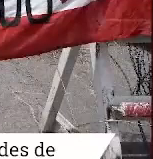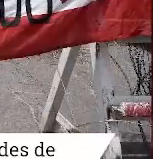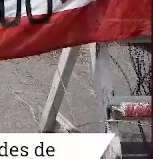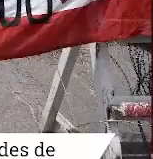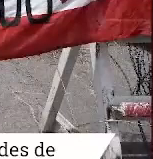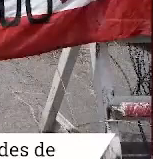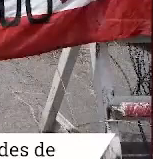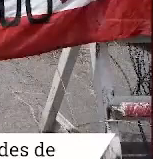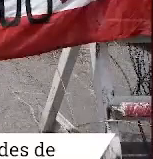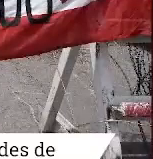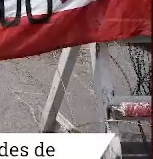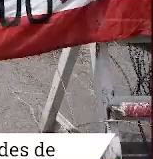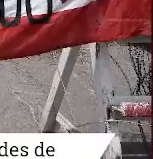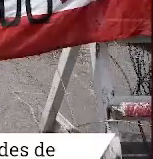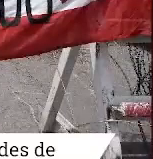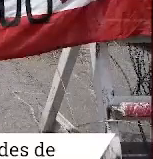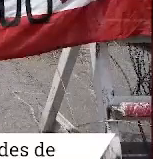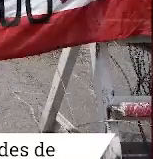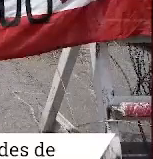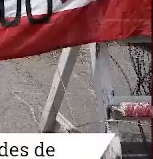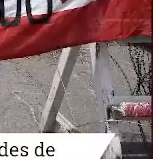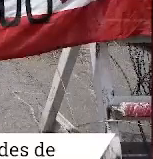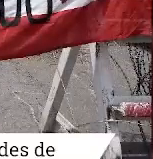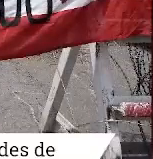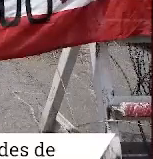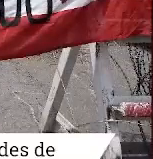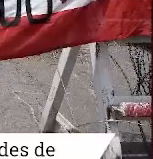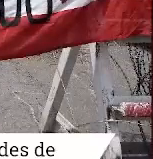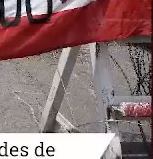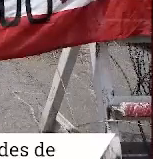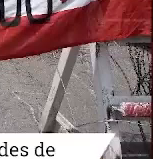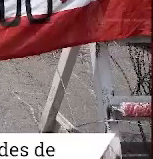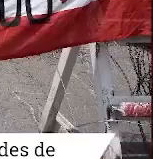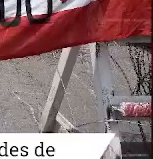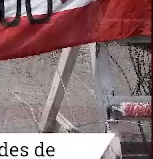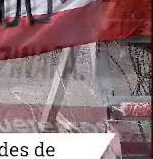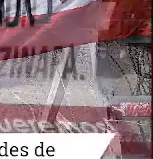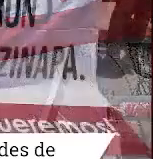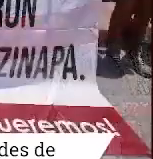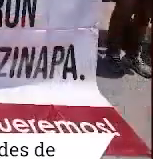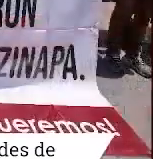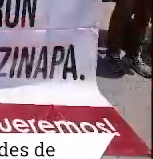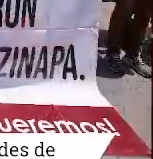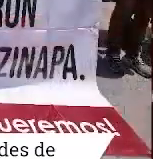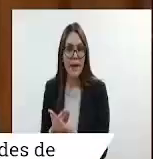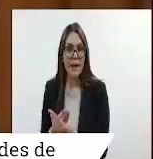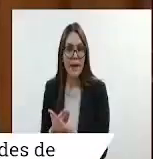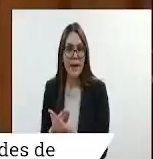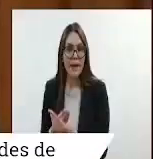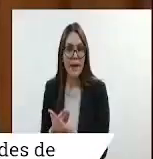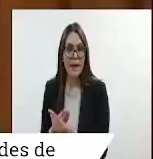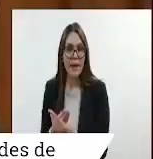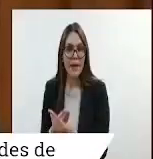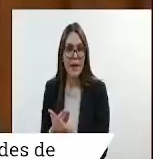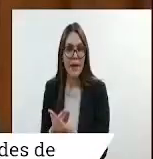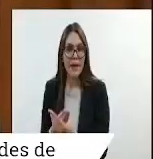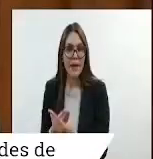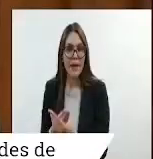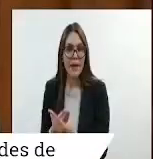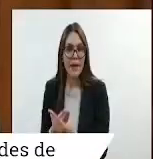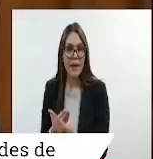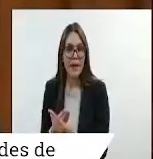Guerreros Unidos, que son claves para entender el nivel de complicidades que existía entre ese cártel